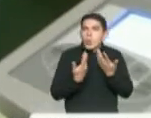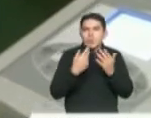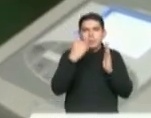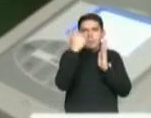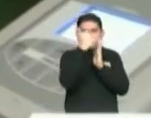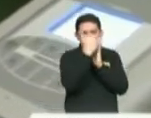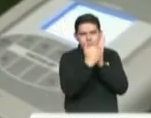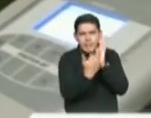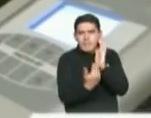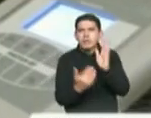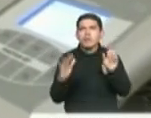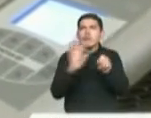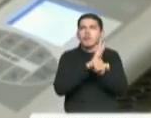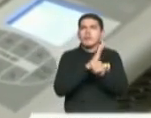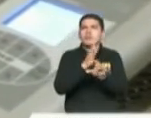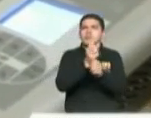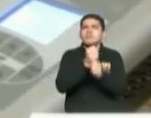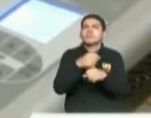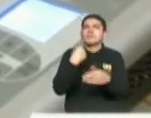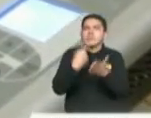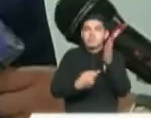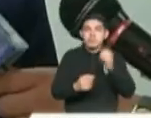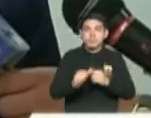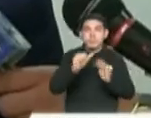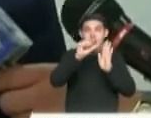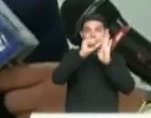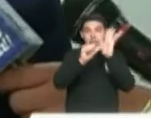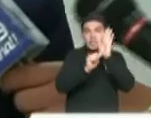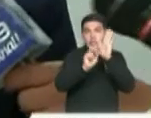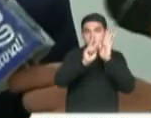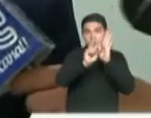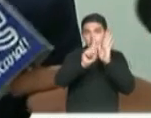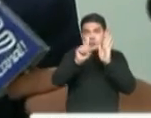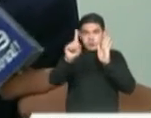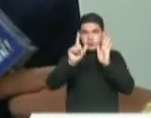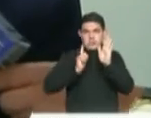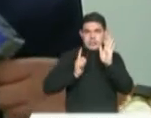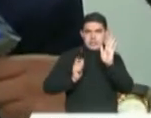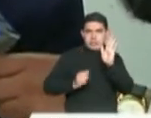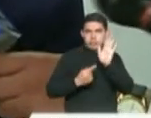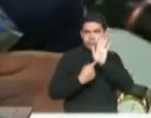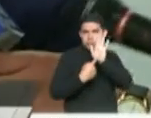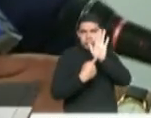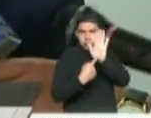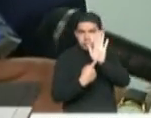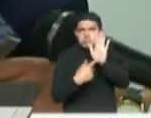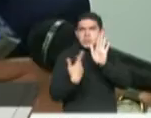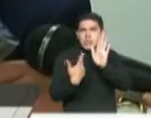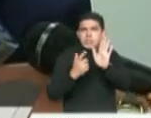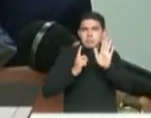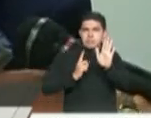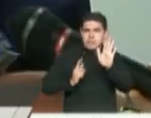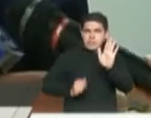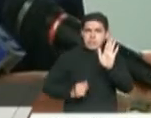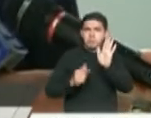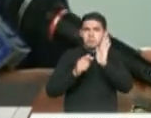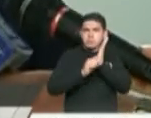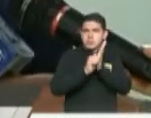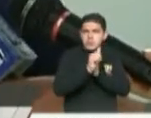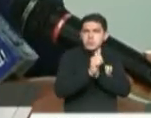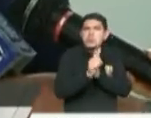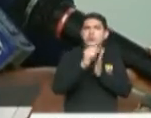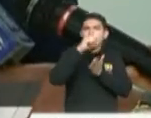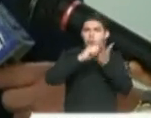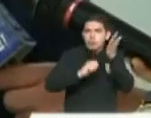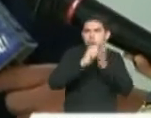cubre su seguro en el artículo 21 resta una competencia que tenemos como ministerio de salud que es el contrato-tipo